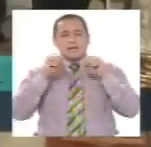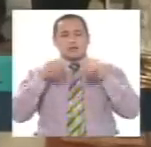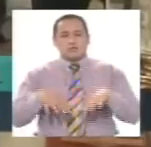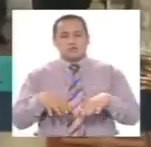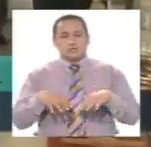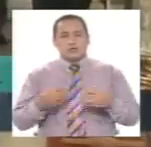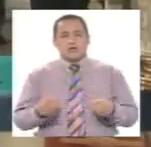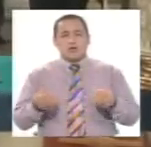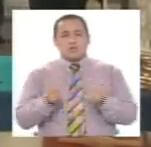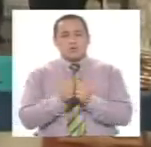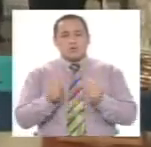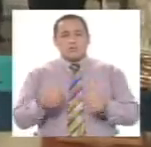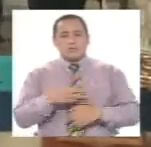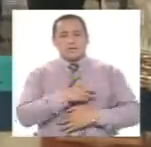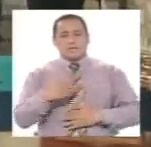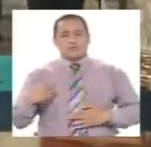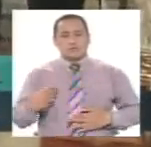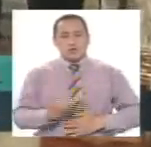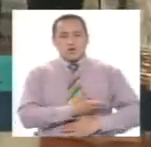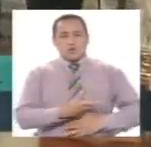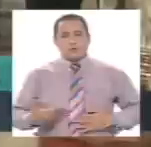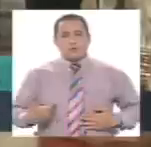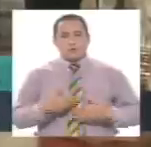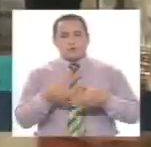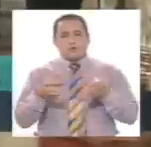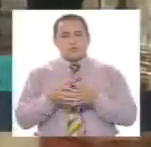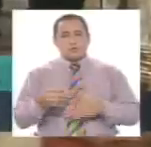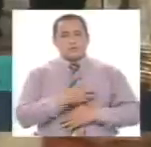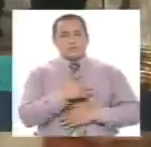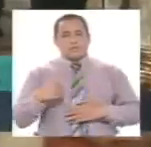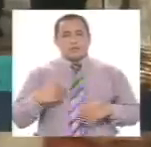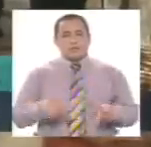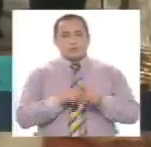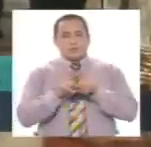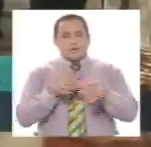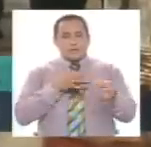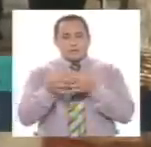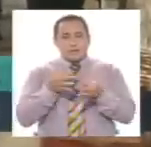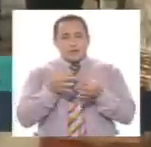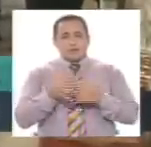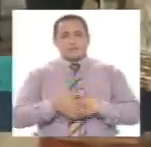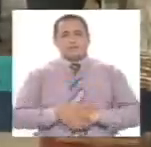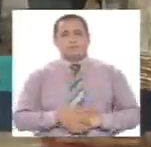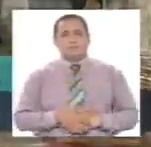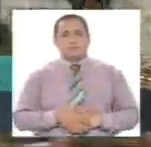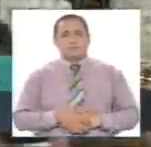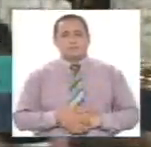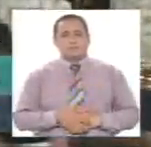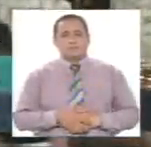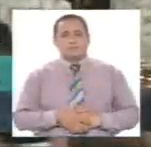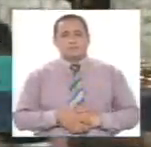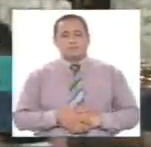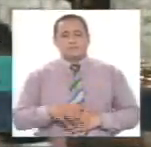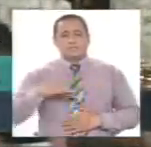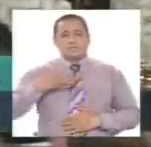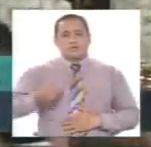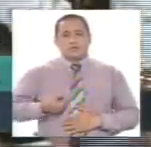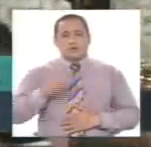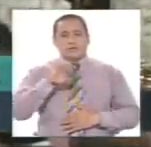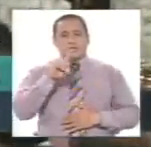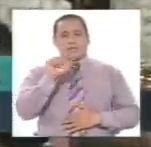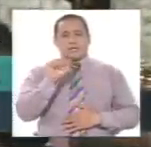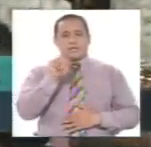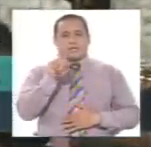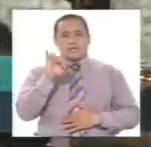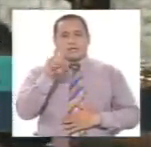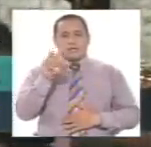renuncia como ministro de Estado en los despachos ministeriales que a continuación se indican. Señora Eda Adriana